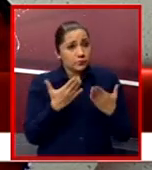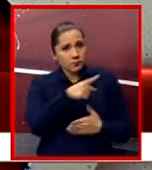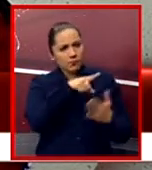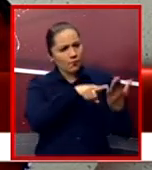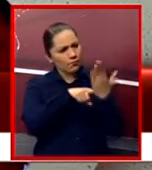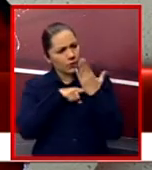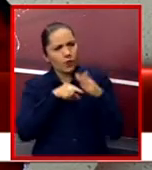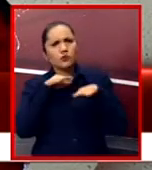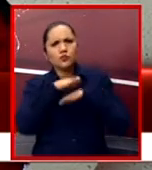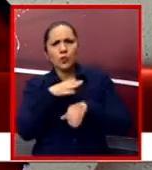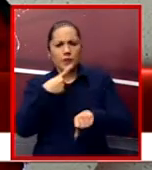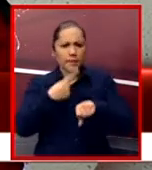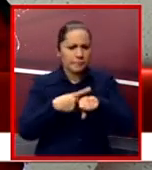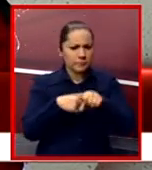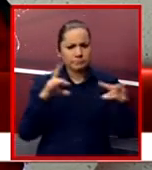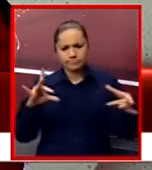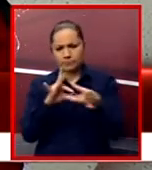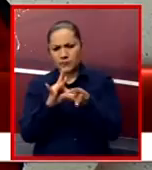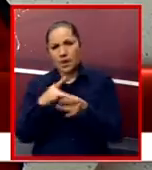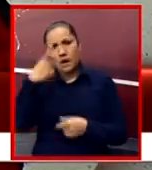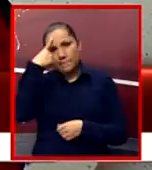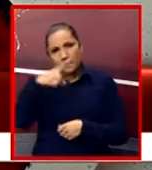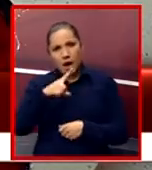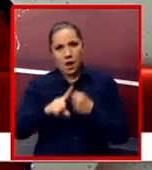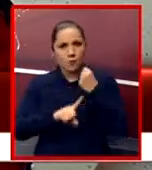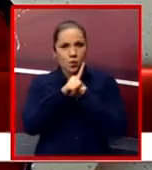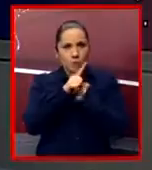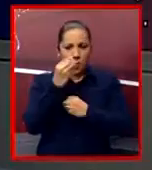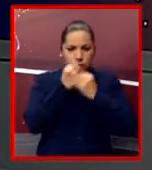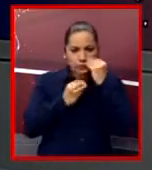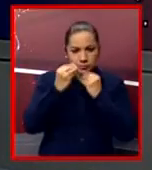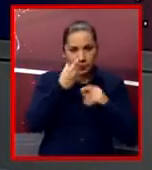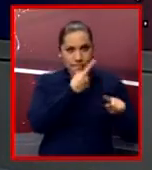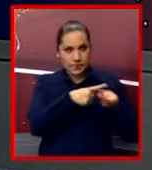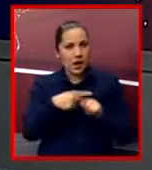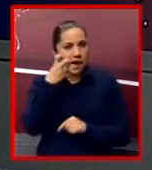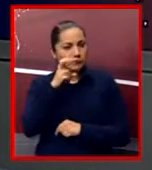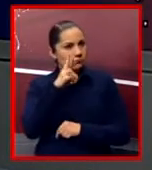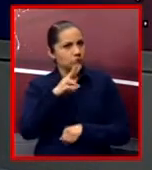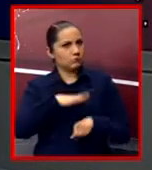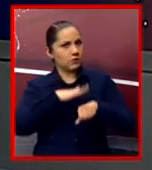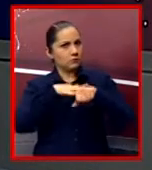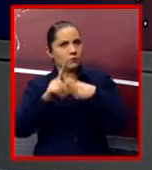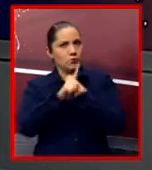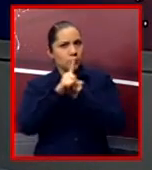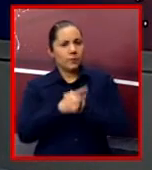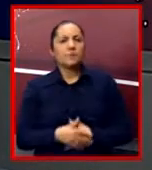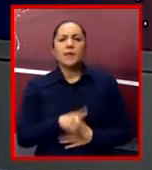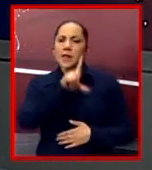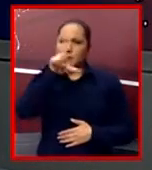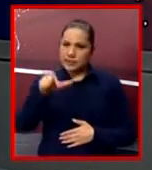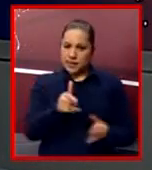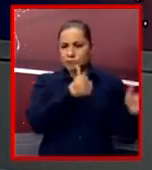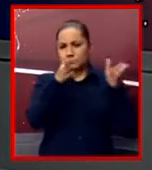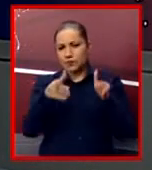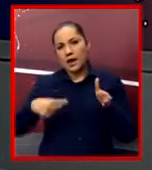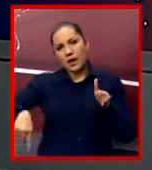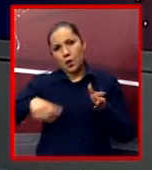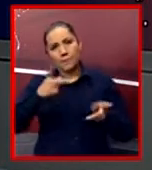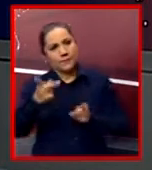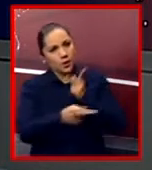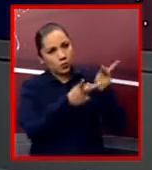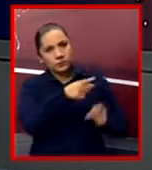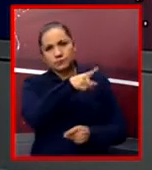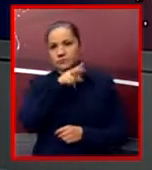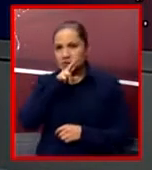padecimientos asociados a los trastornos de conducta alimentaria. Bueno, posteriormente se procedió a la fase preguntas, respuestas y